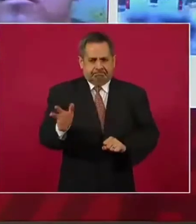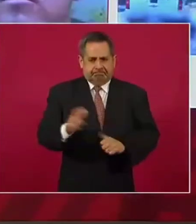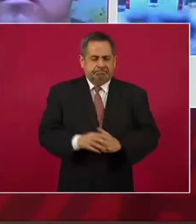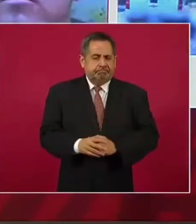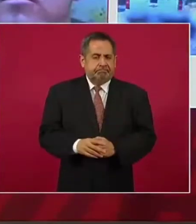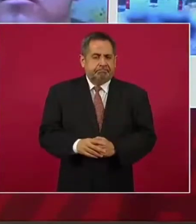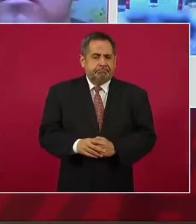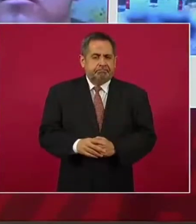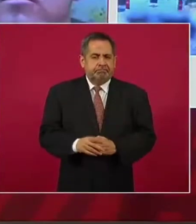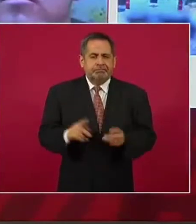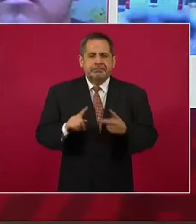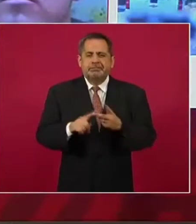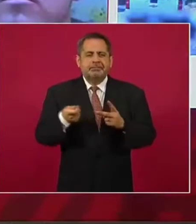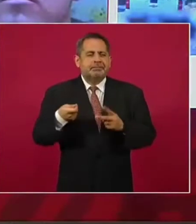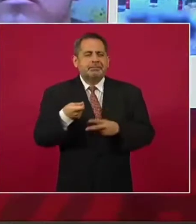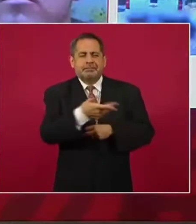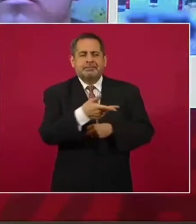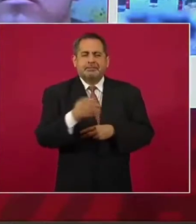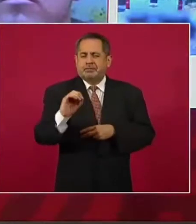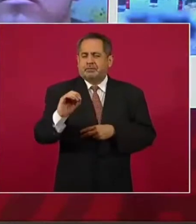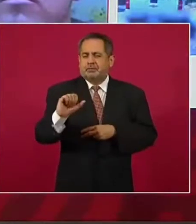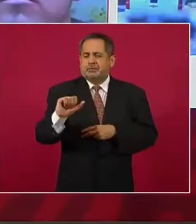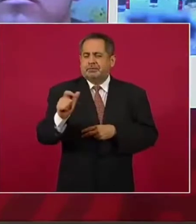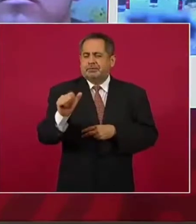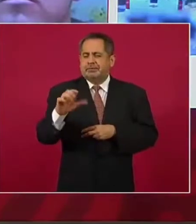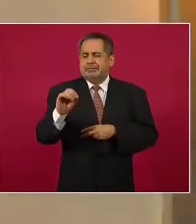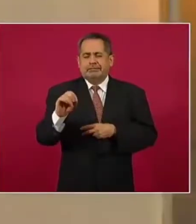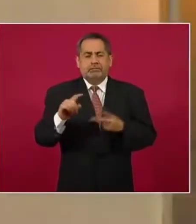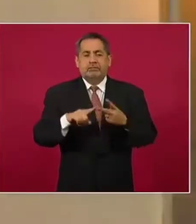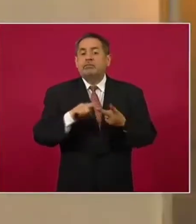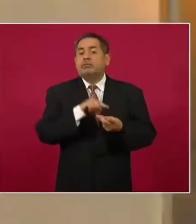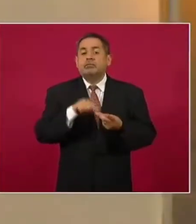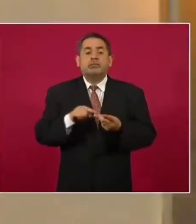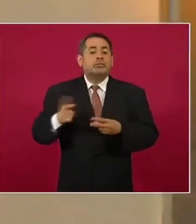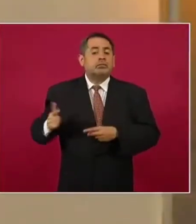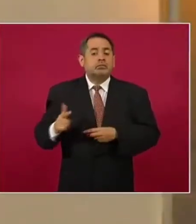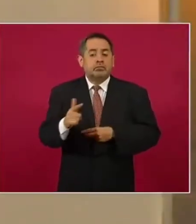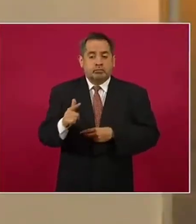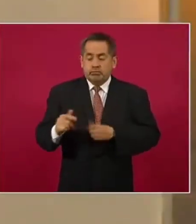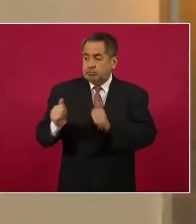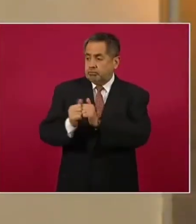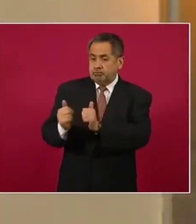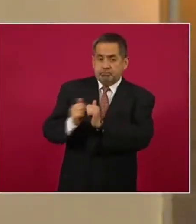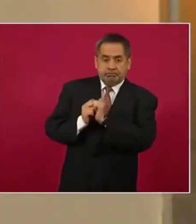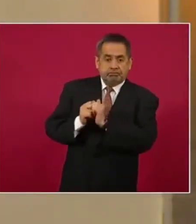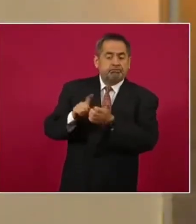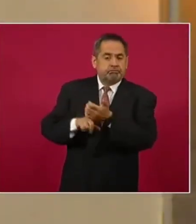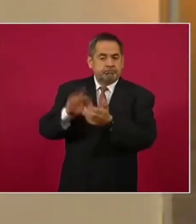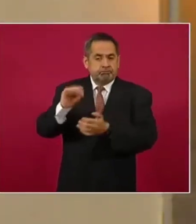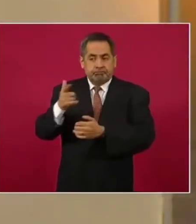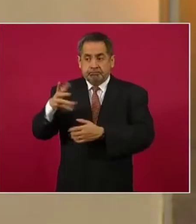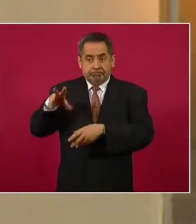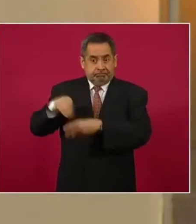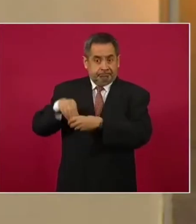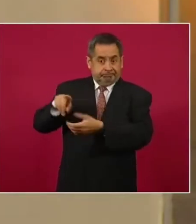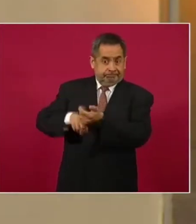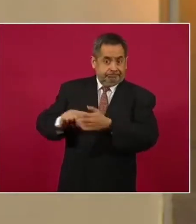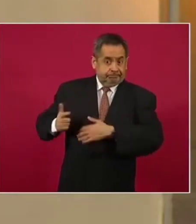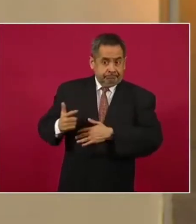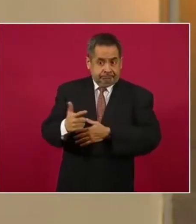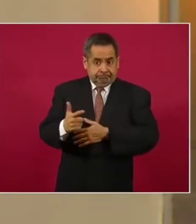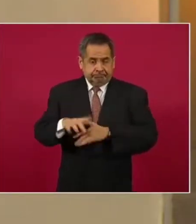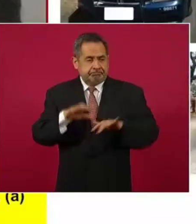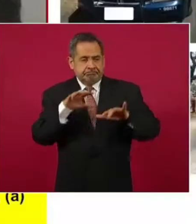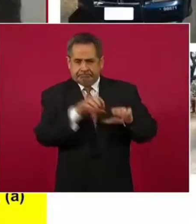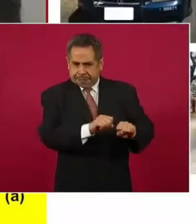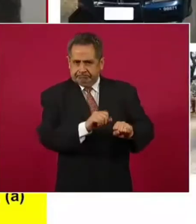el guanaco que fue una operación en guanajuato con el apoyo de la fiscalía de guanajuato y